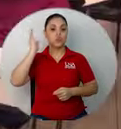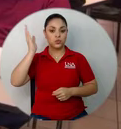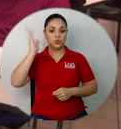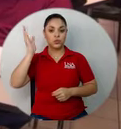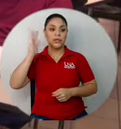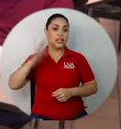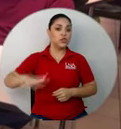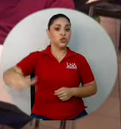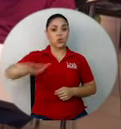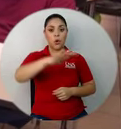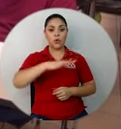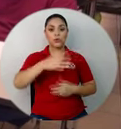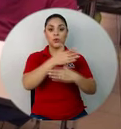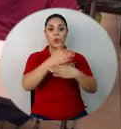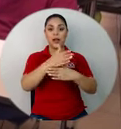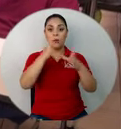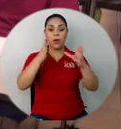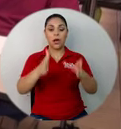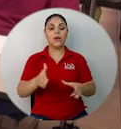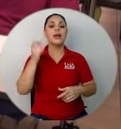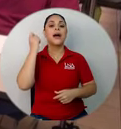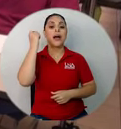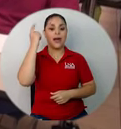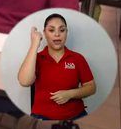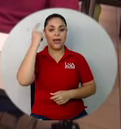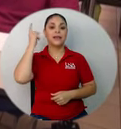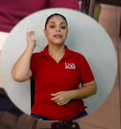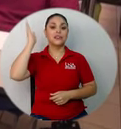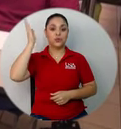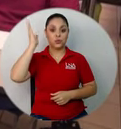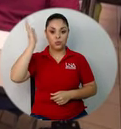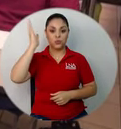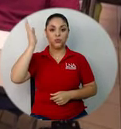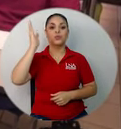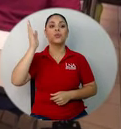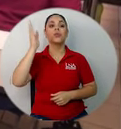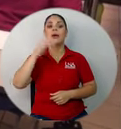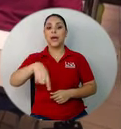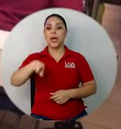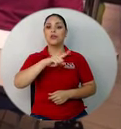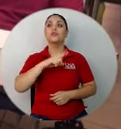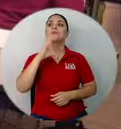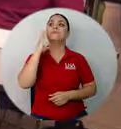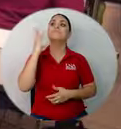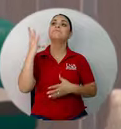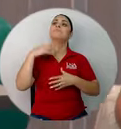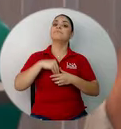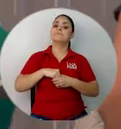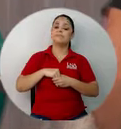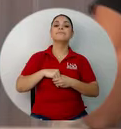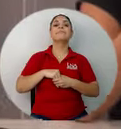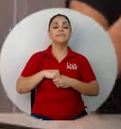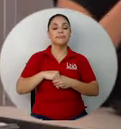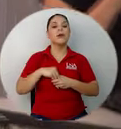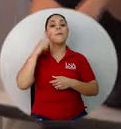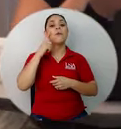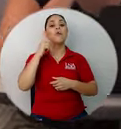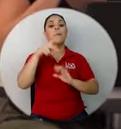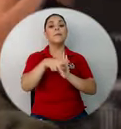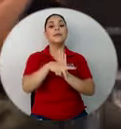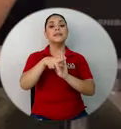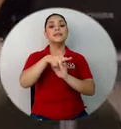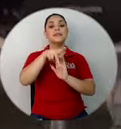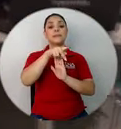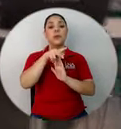los colaboradores entienden ese discurso, todos los colaboradores viven ese discurso por un principio